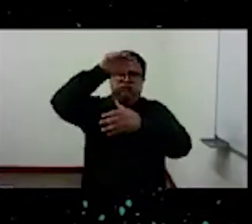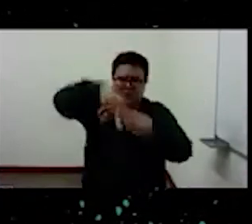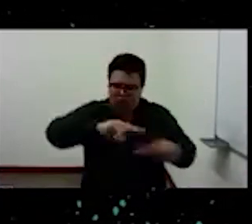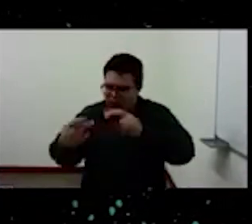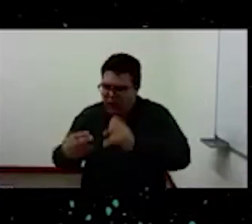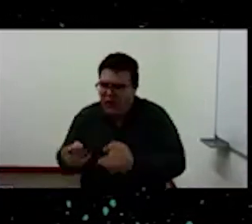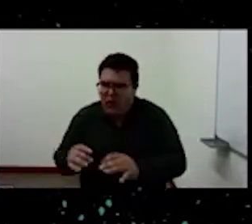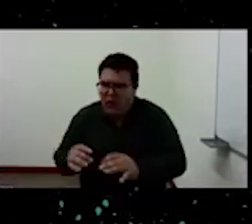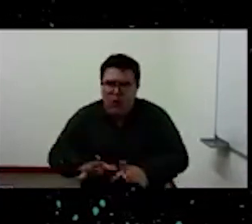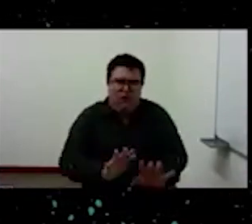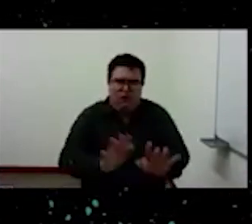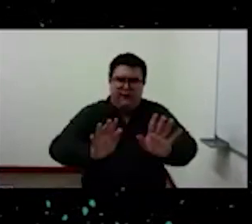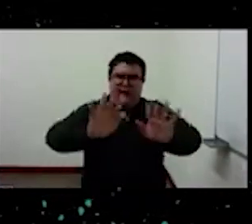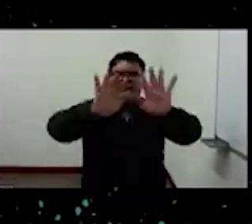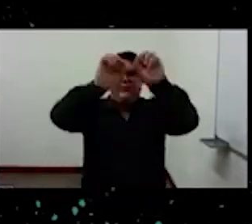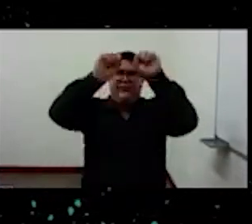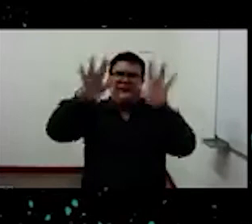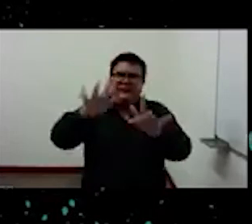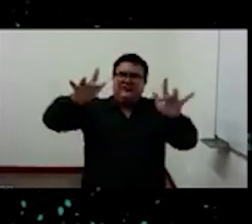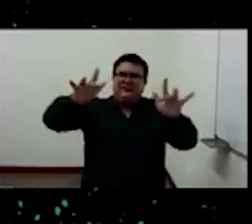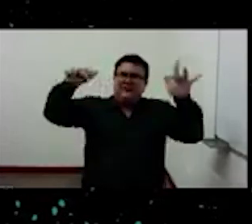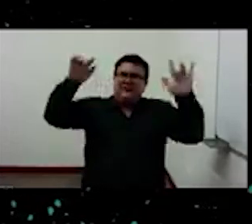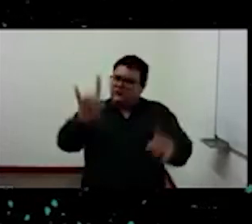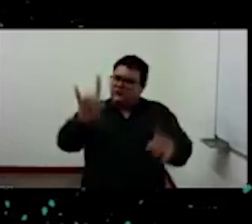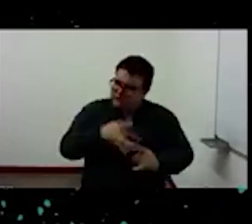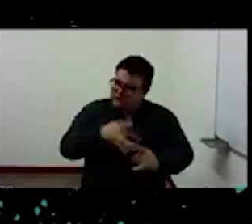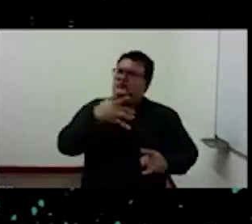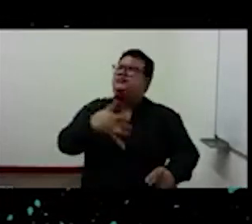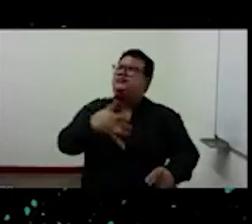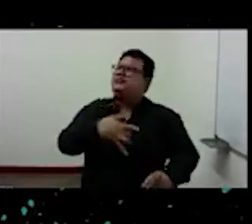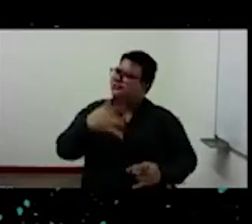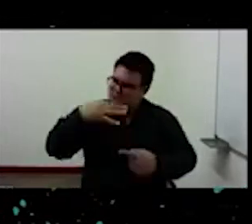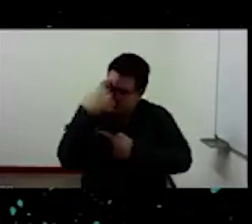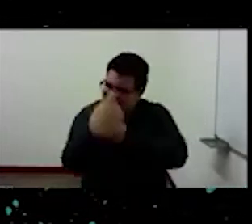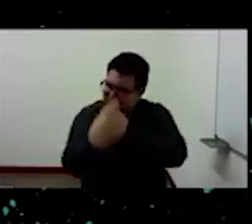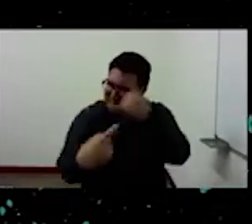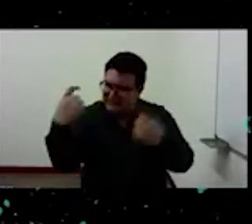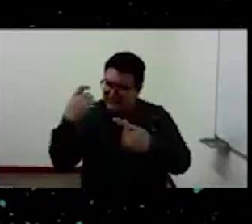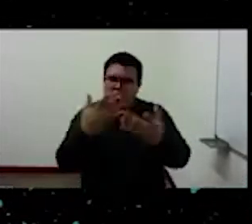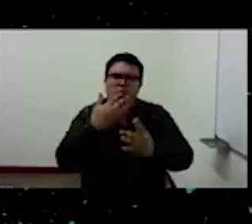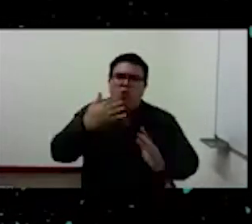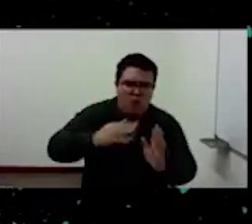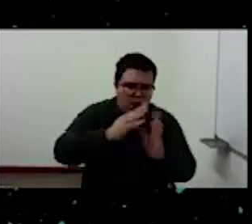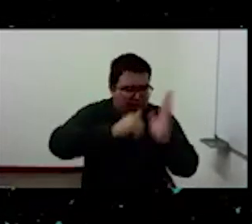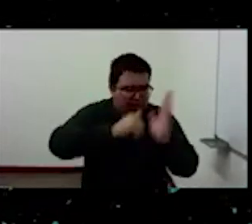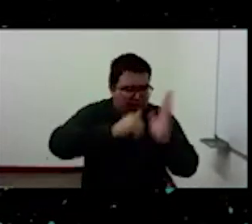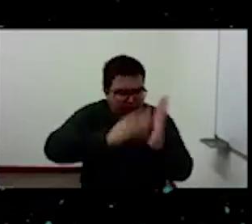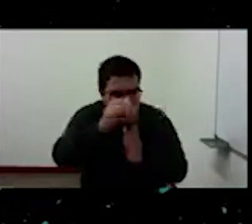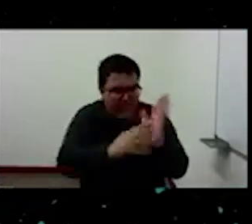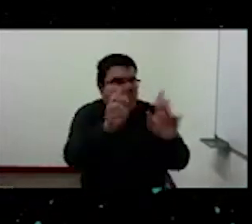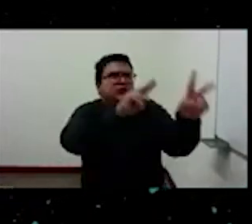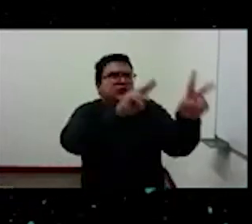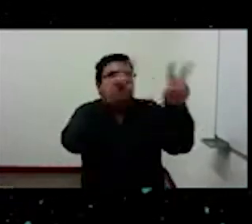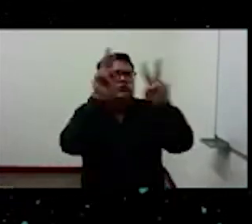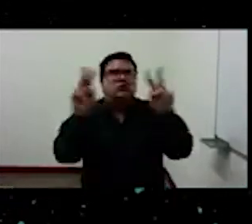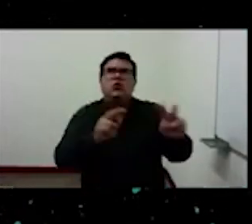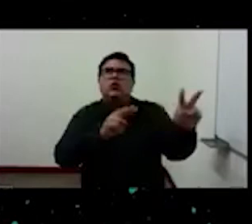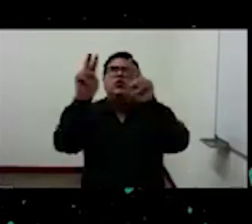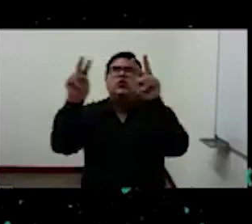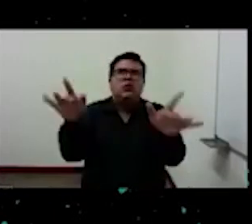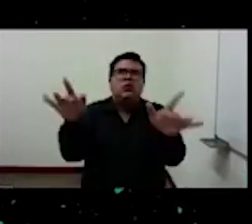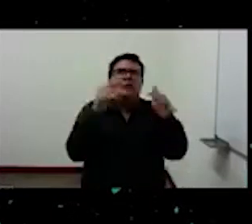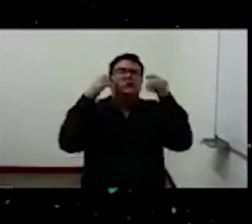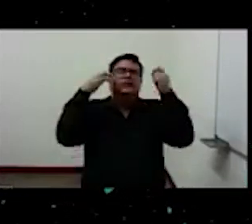obstinada convicción de quien dedica su vida a conjurar las fuerzas pigmentarias de la sensación para fijarlas sobre la